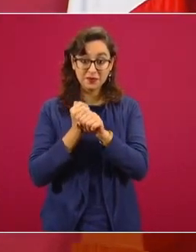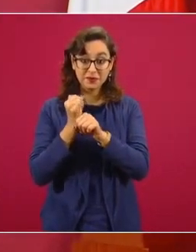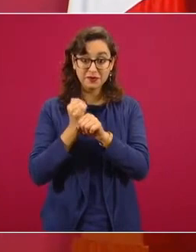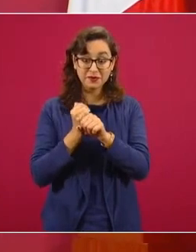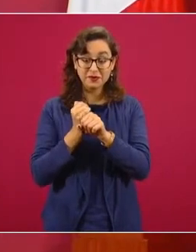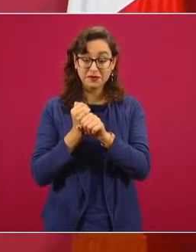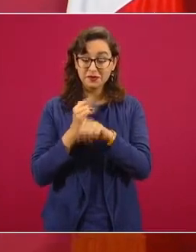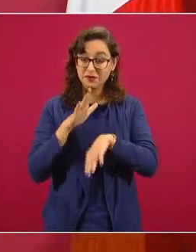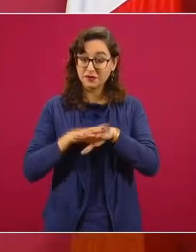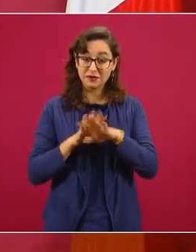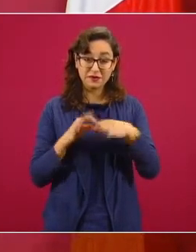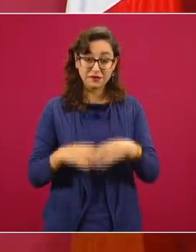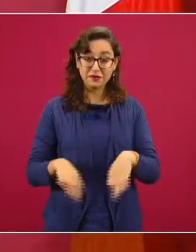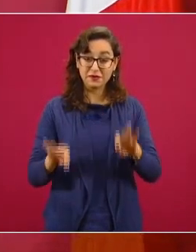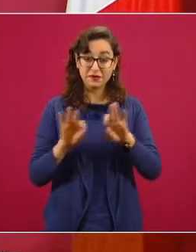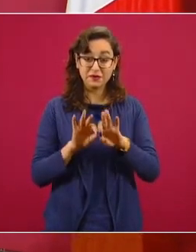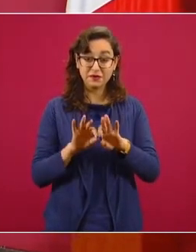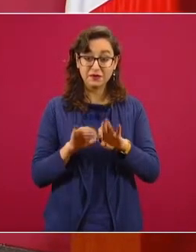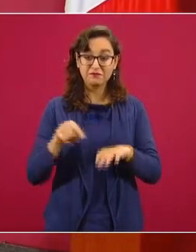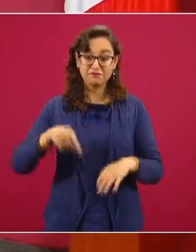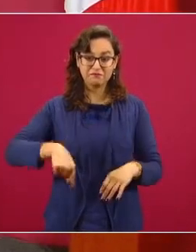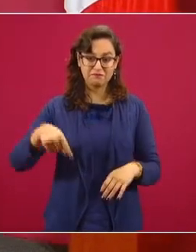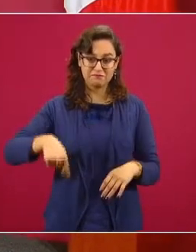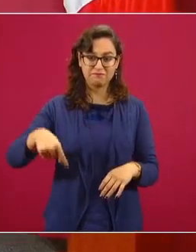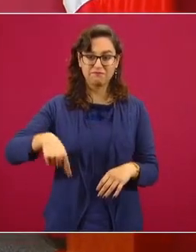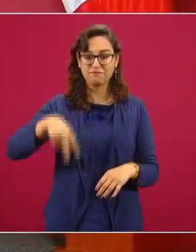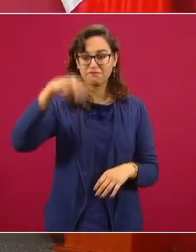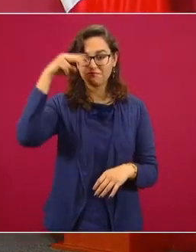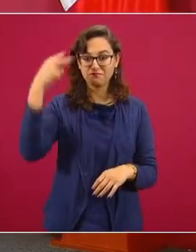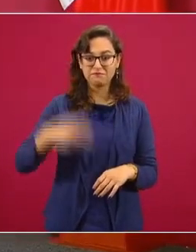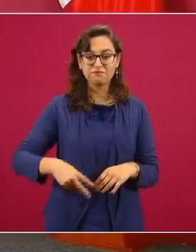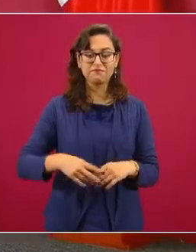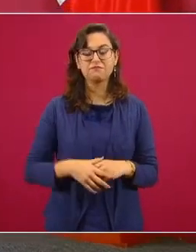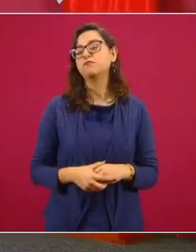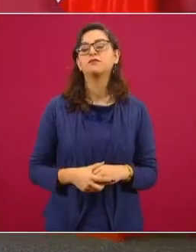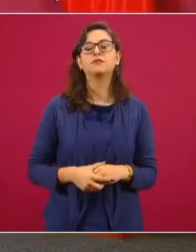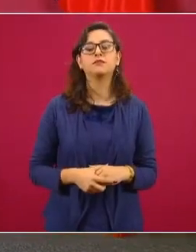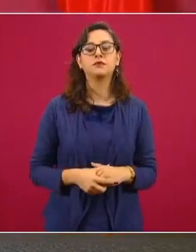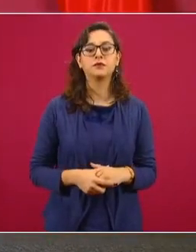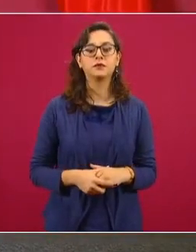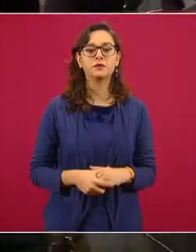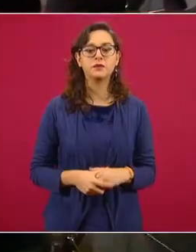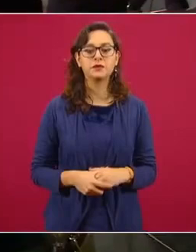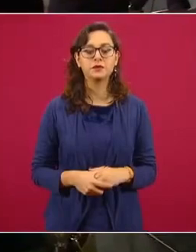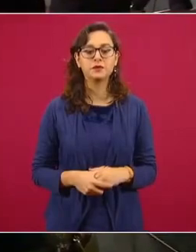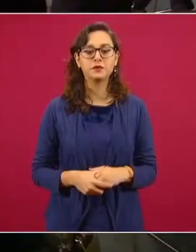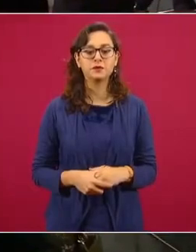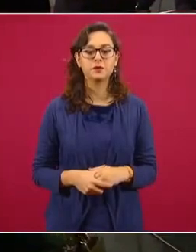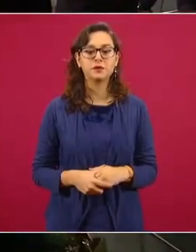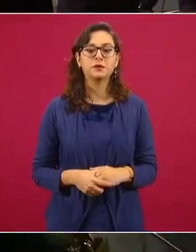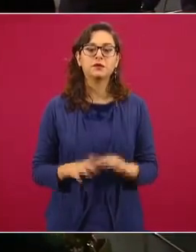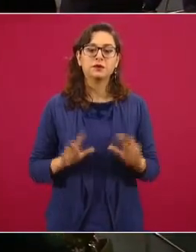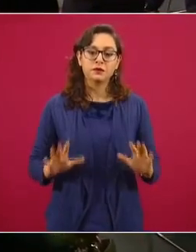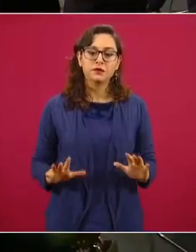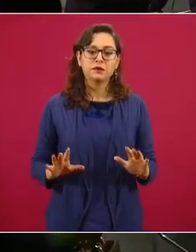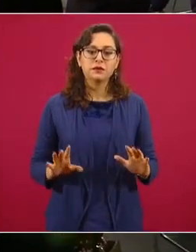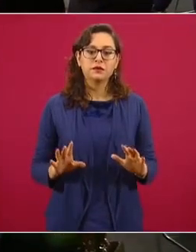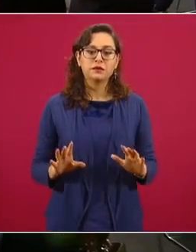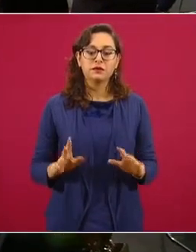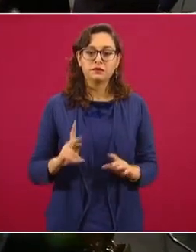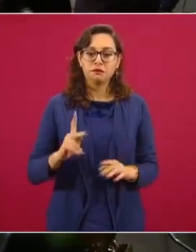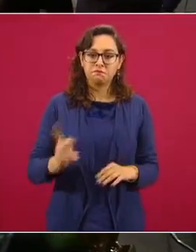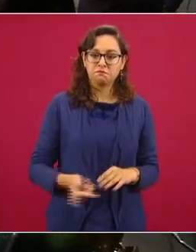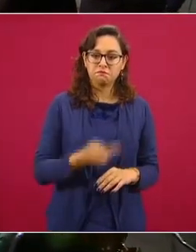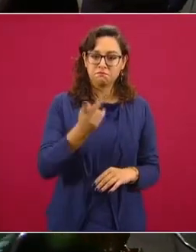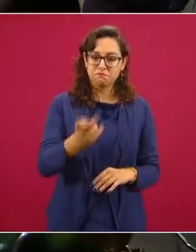lo básico, se llevó a cabo desde el país. Entonces, a tu pregunta, vamos a